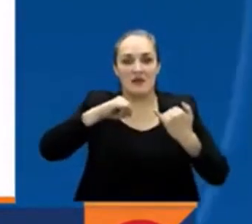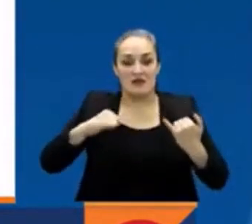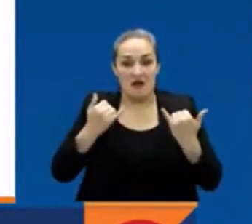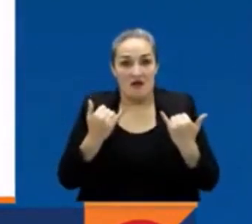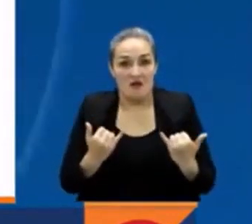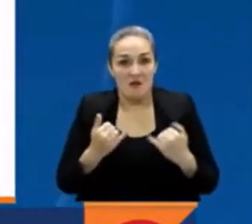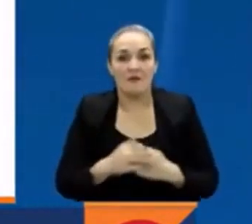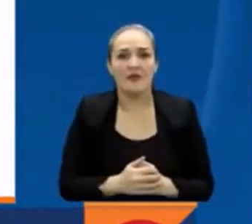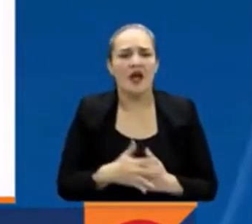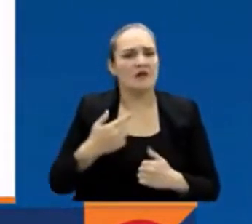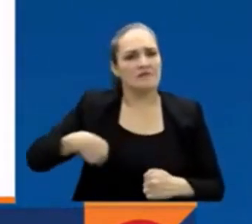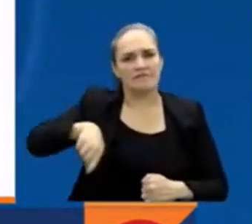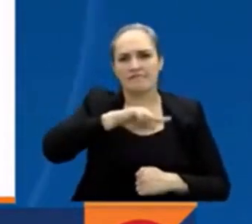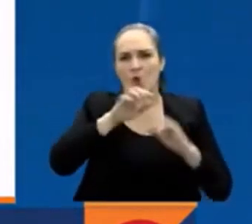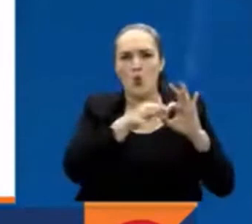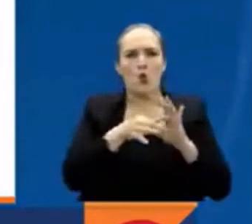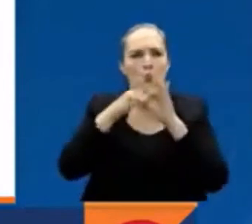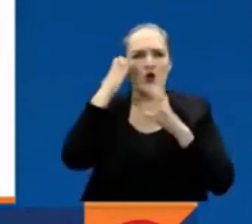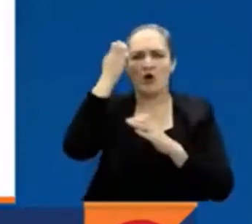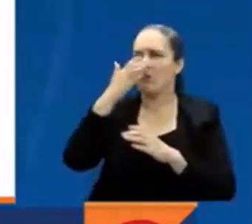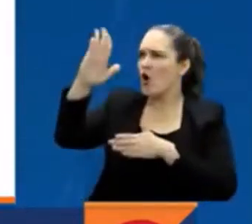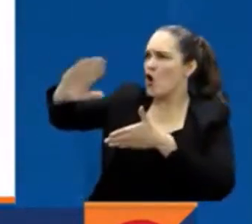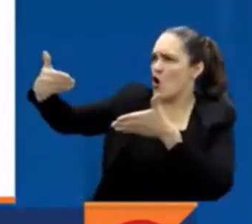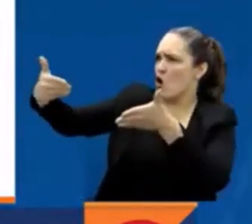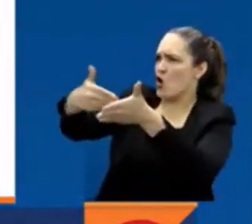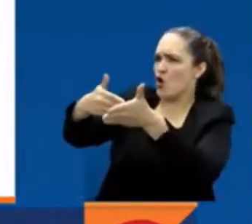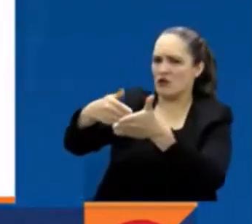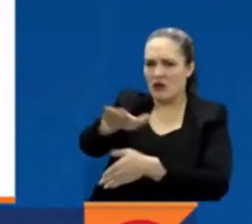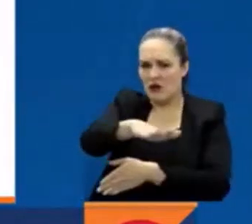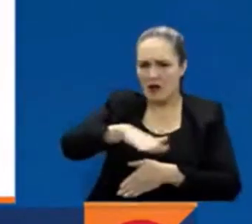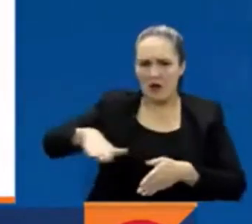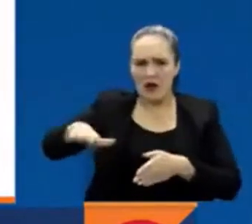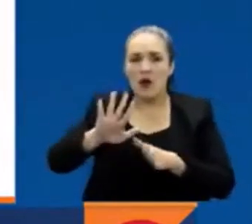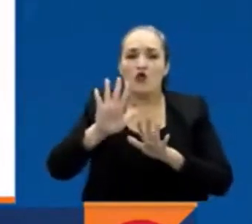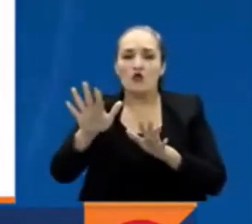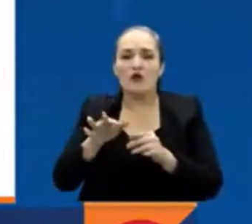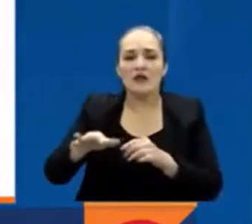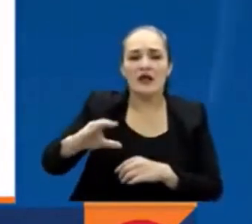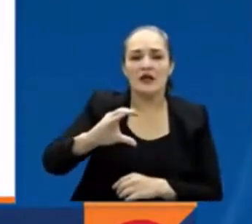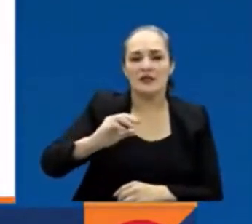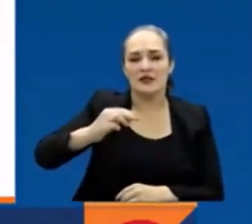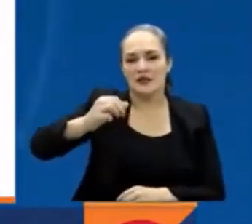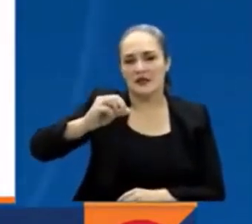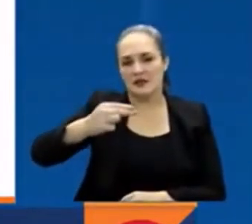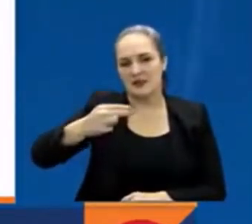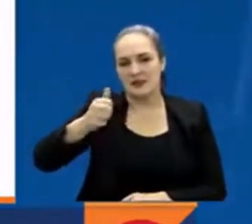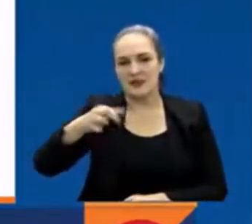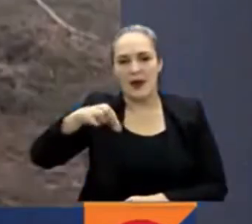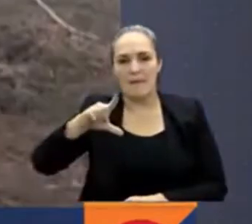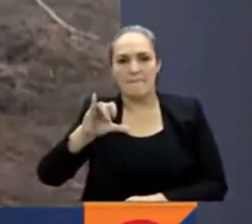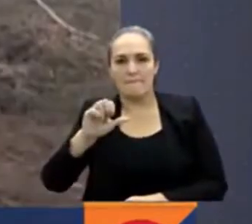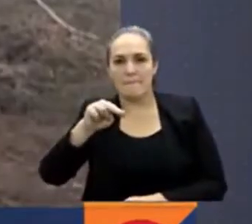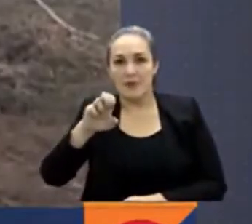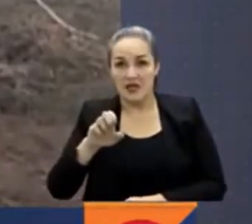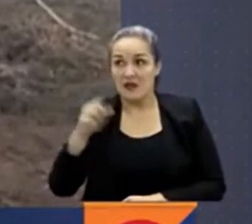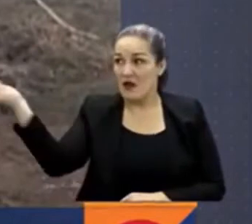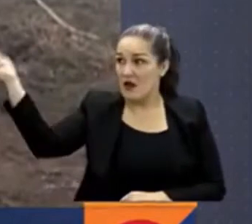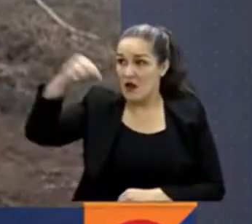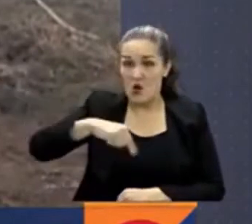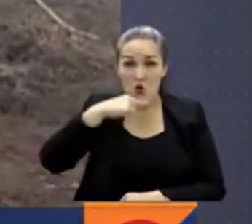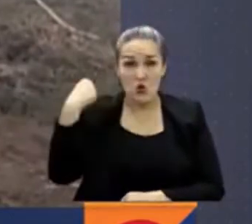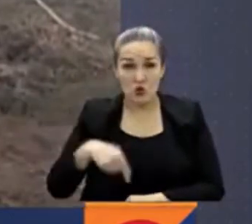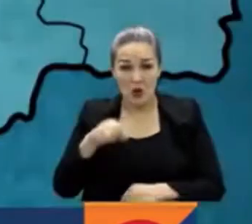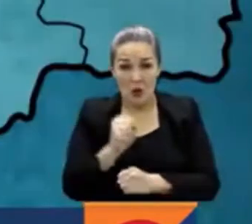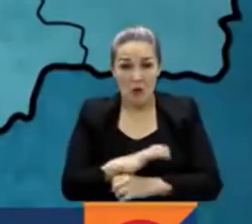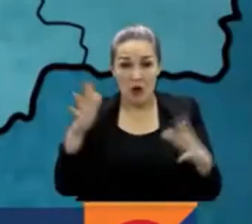condena enérgicamente otro ataque atroz de Rusia contra civiles en Chaplin. Responsables del terrorismo con cohetes rusos rendirán cuentas. Justamente,